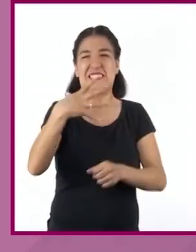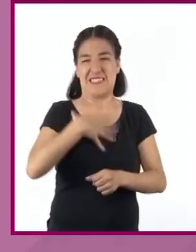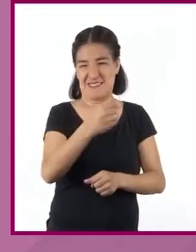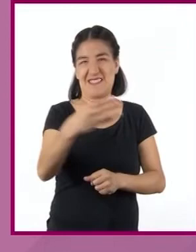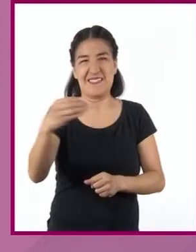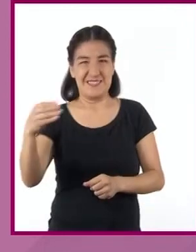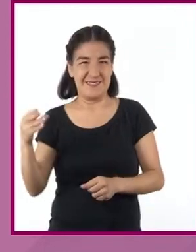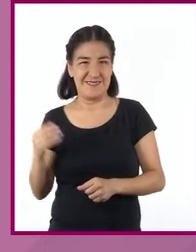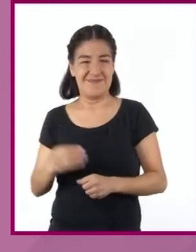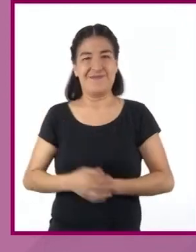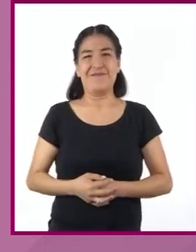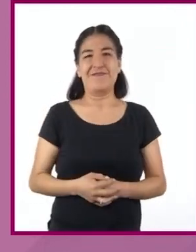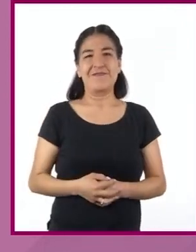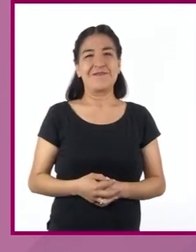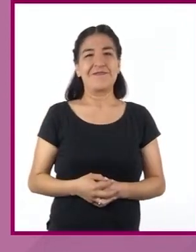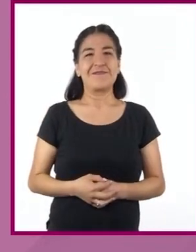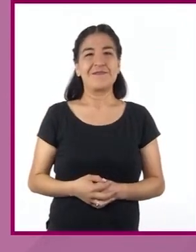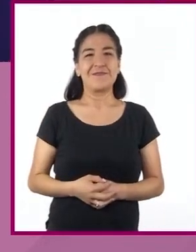malaria!